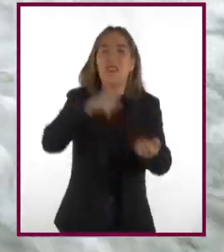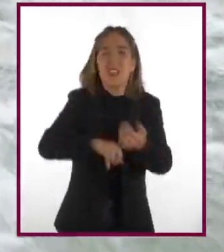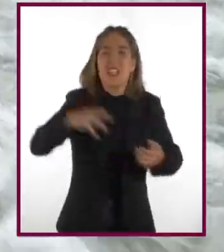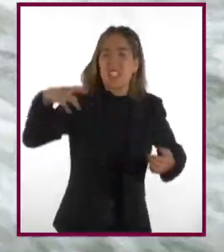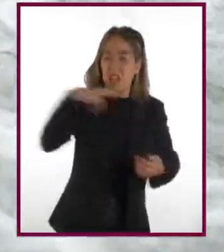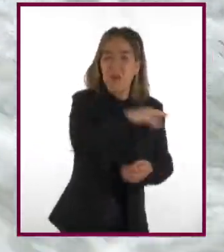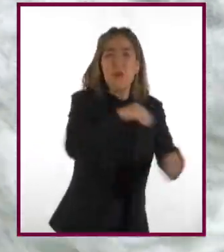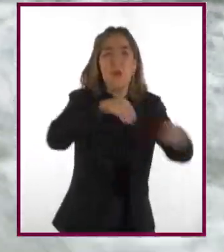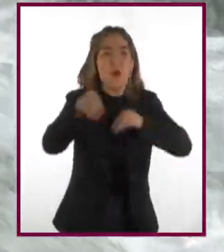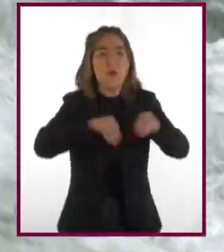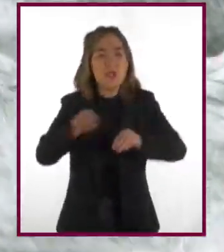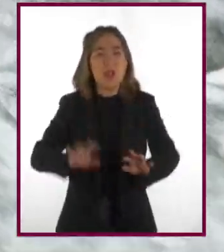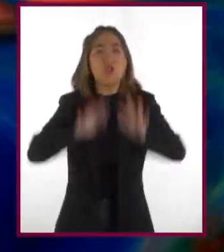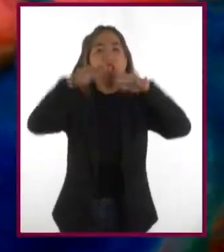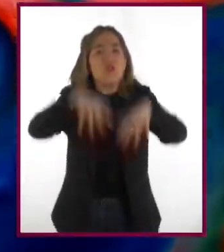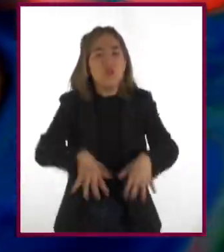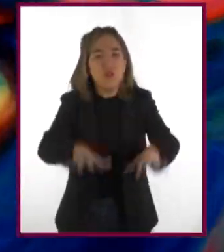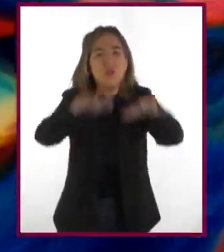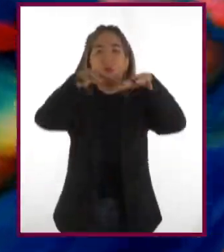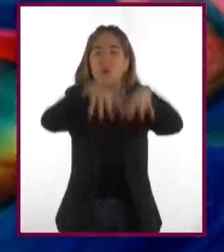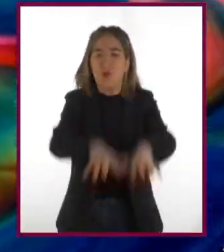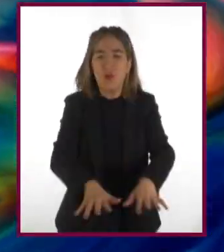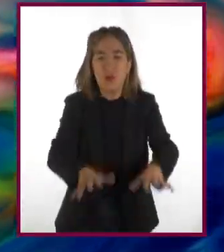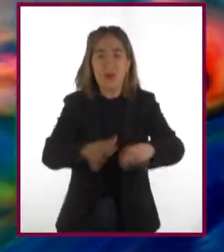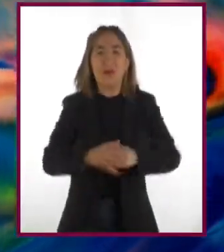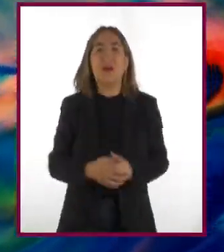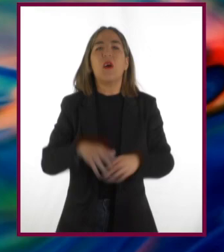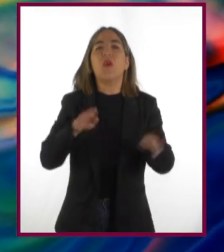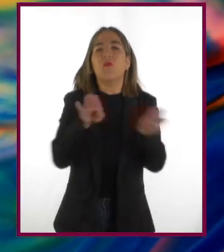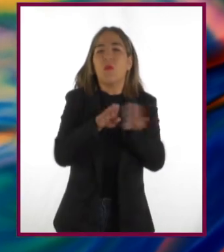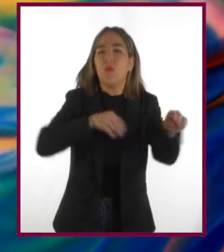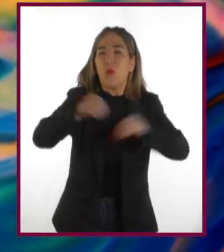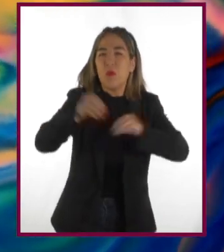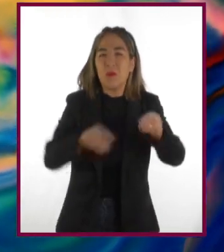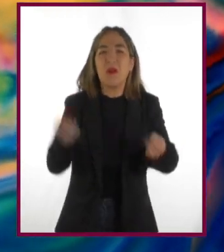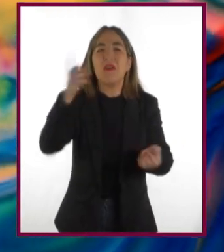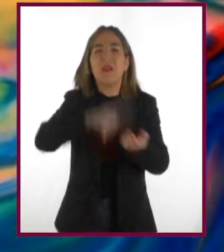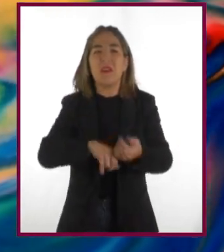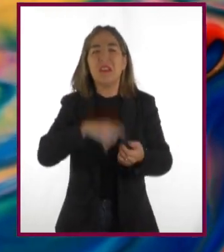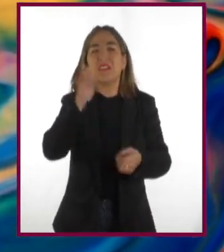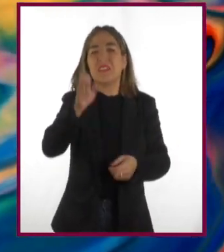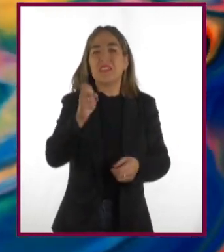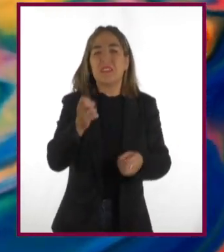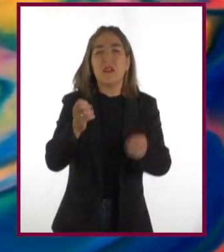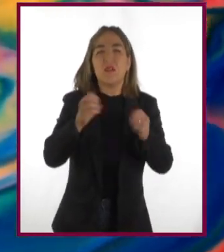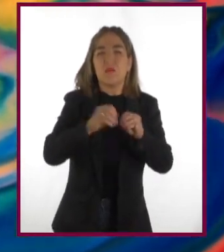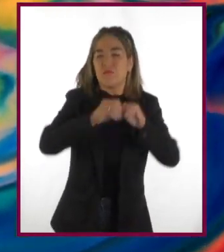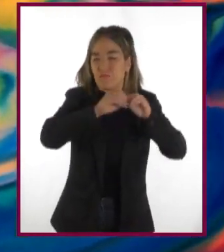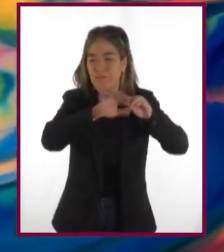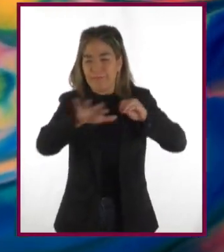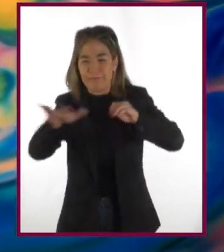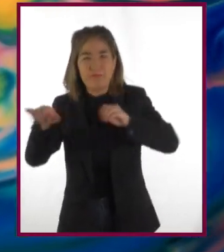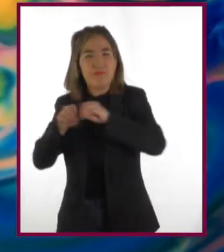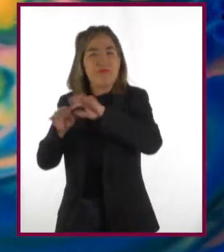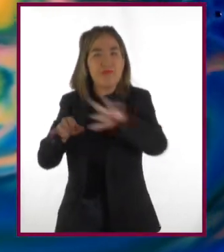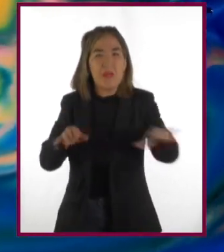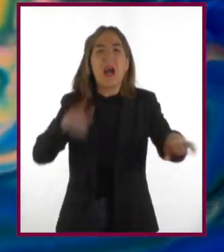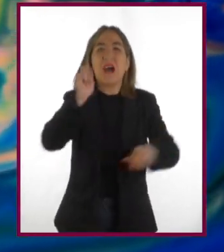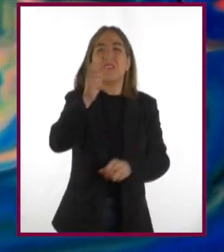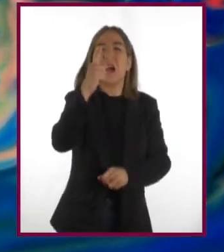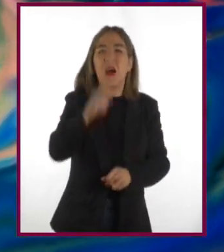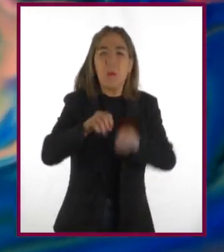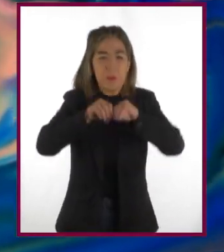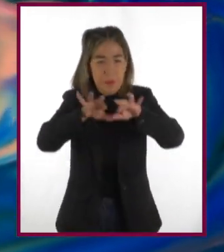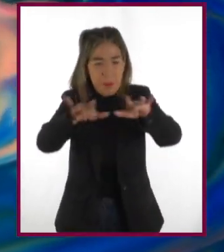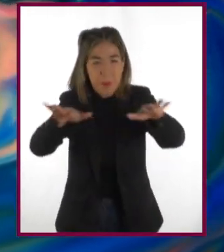las precipitaciones, ¿no? De las precipitaciones pluviales que determinan los escurrimientos superficiales. Y luego,